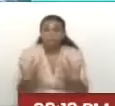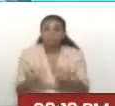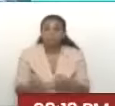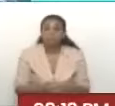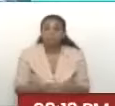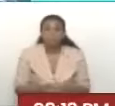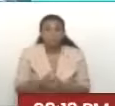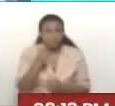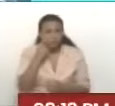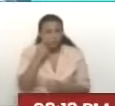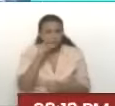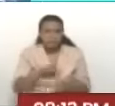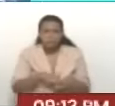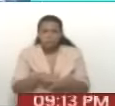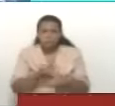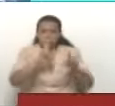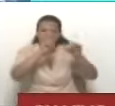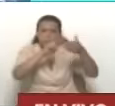Fíjense ustedes